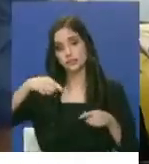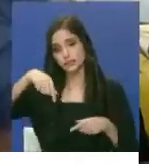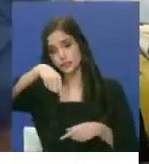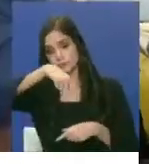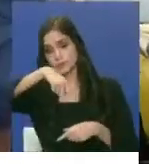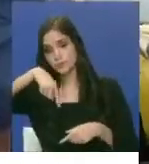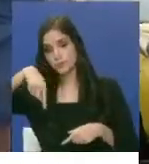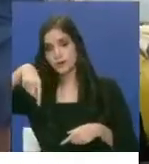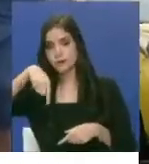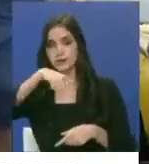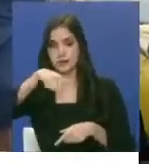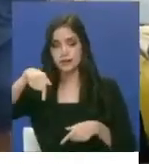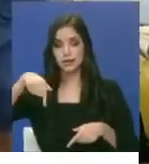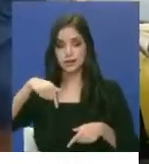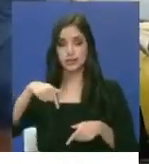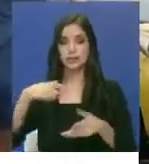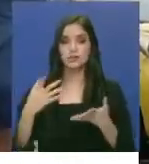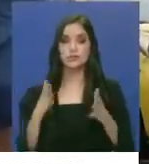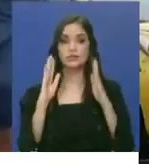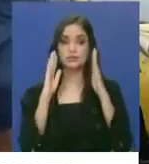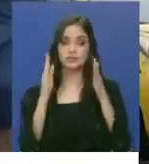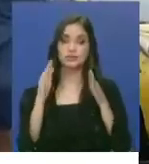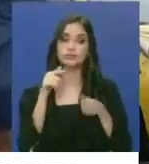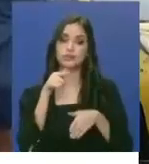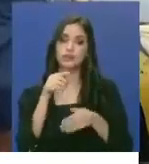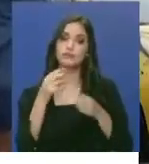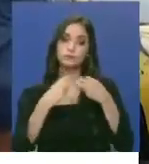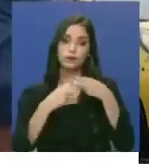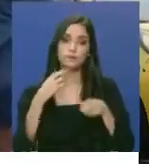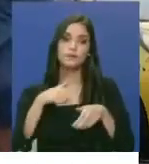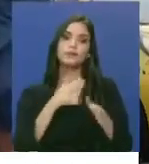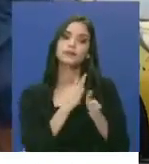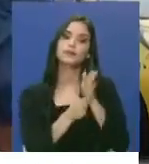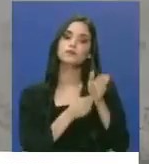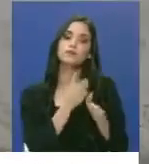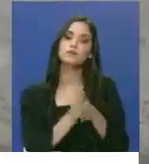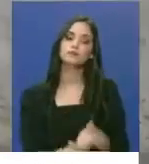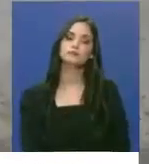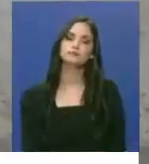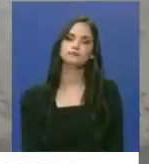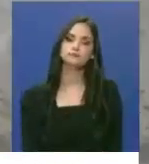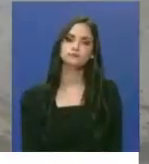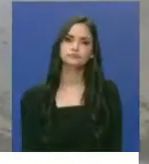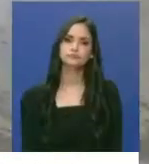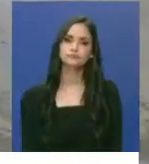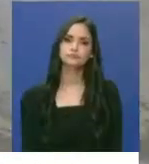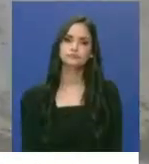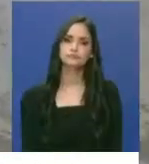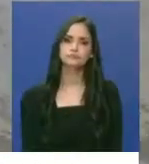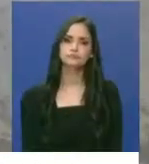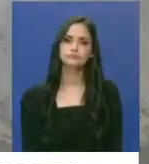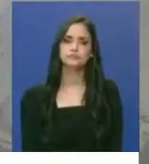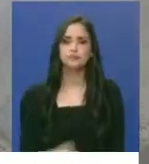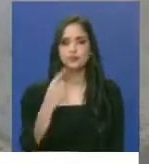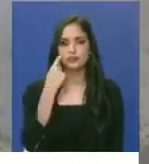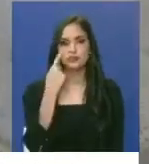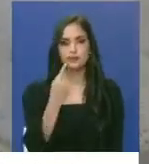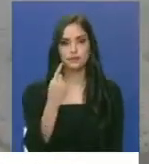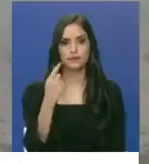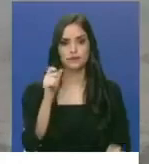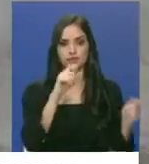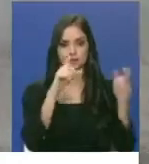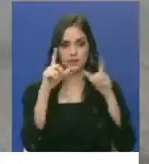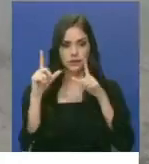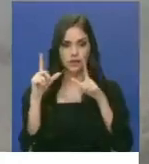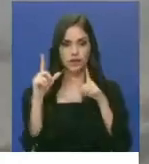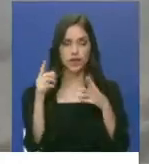llegar, pendiente de lo que está ocurriendo en este instante aquí en la provincia de Colón. Vamos a avanzar en este momento con lo que está ocurriendo. Ahí se ve que hay mecanismo y